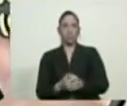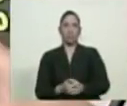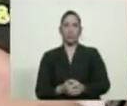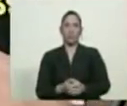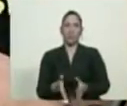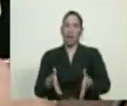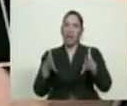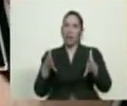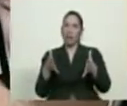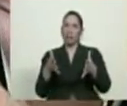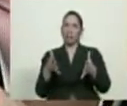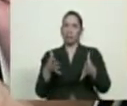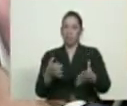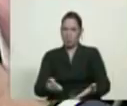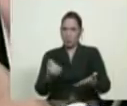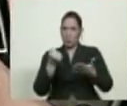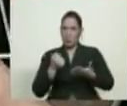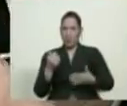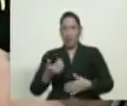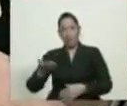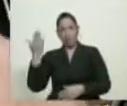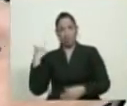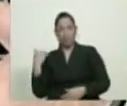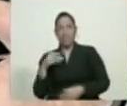era, hasta la semana pasada,